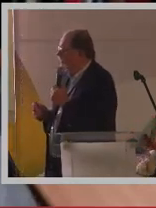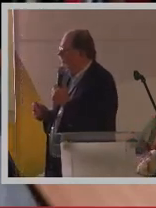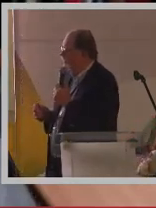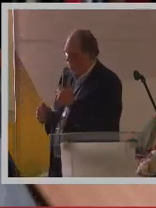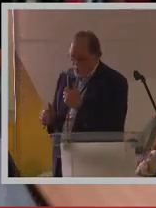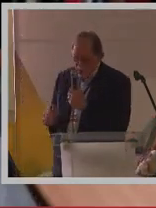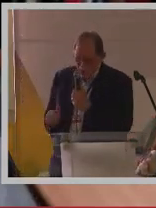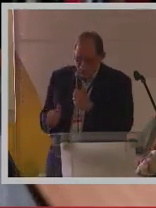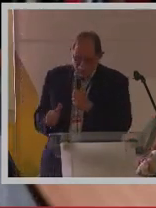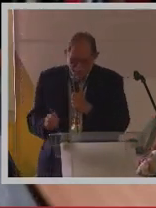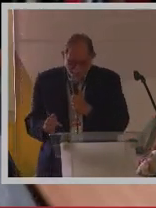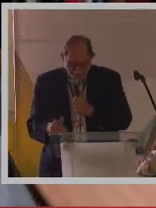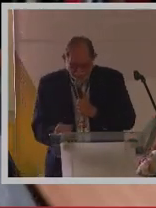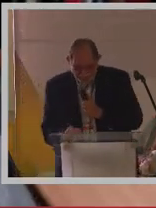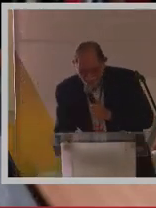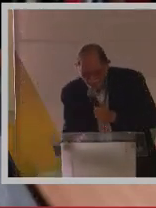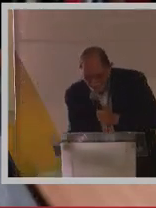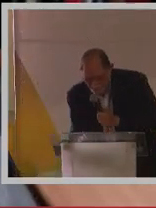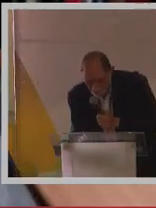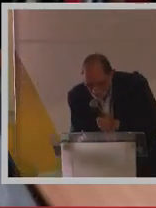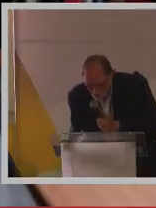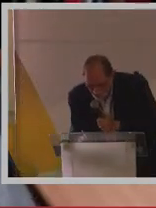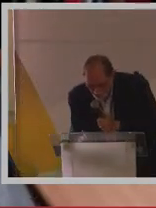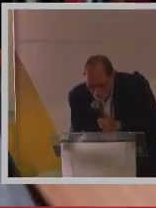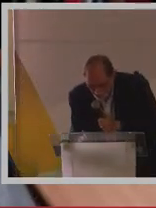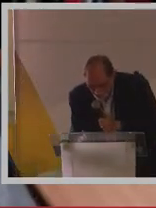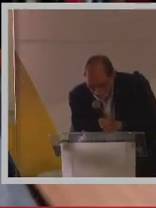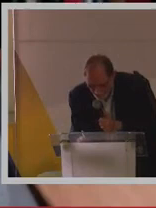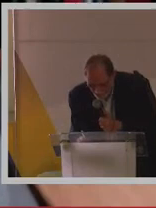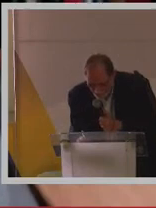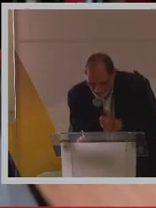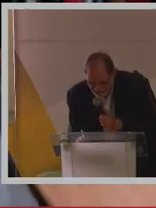more just and humane global order.